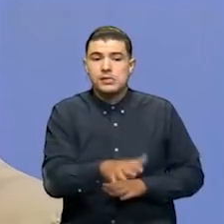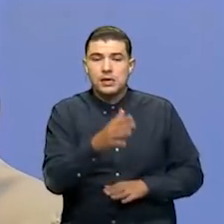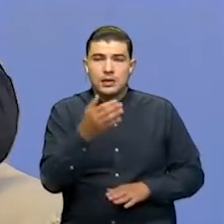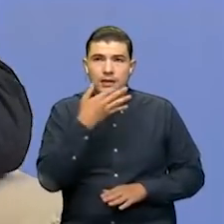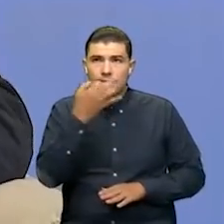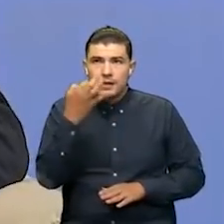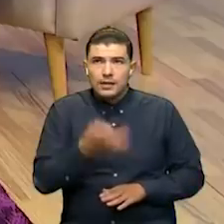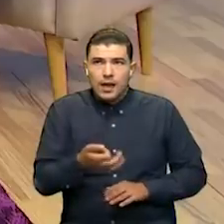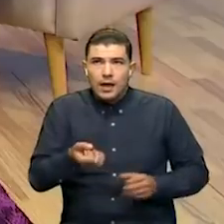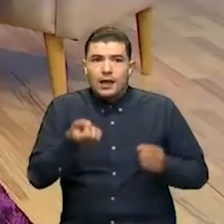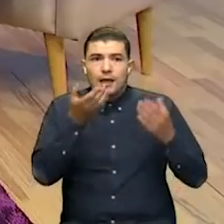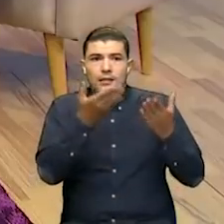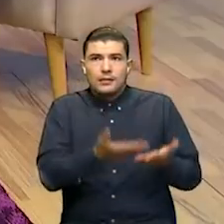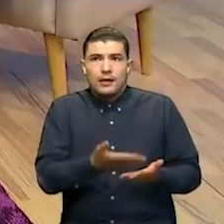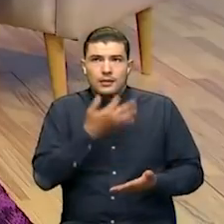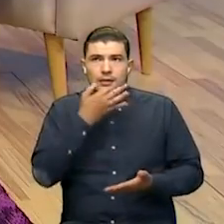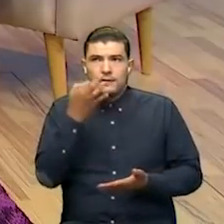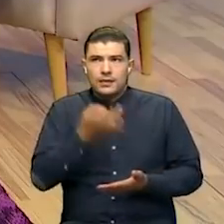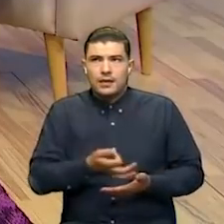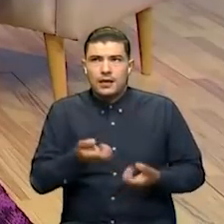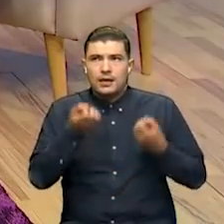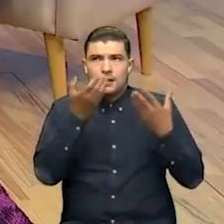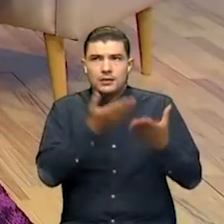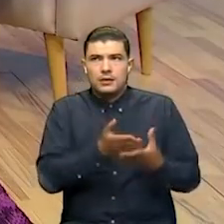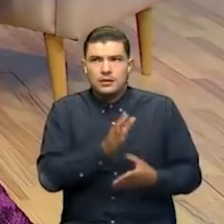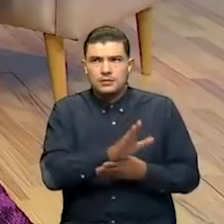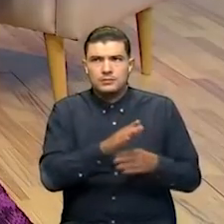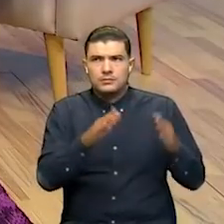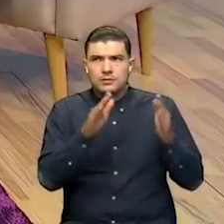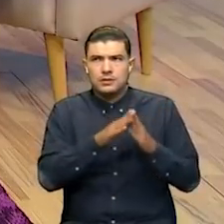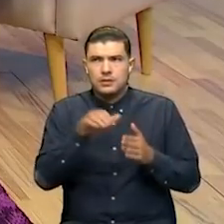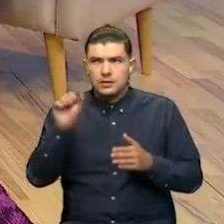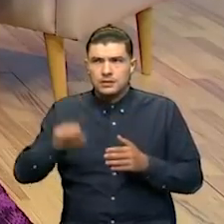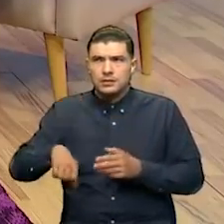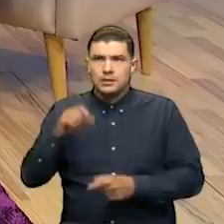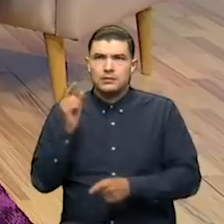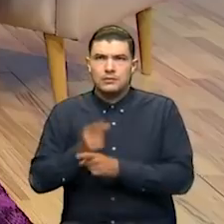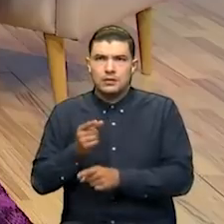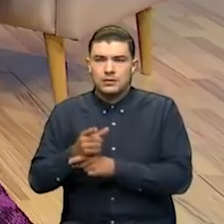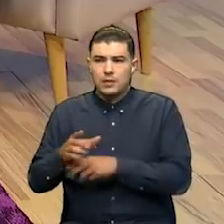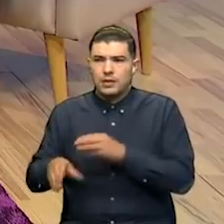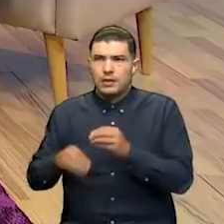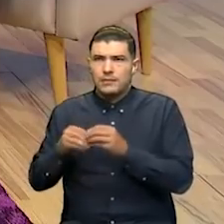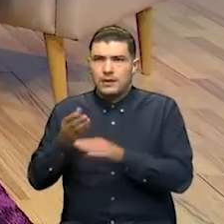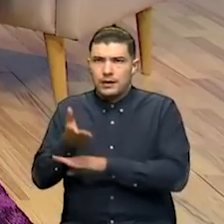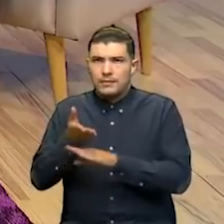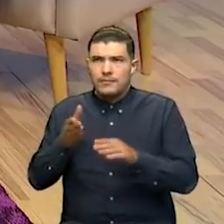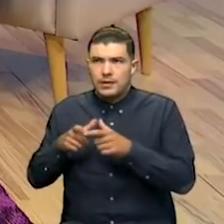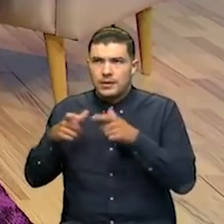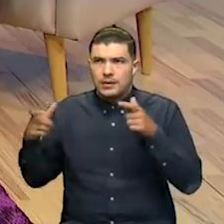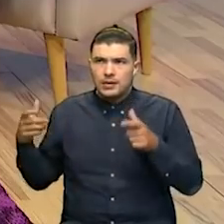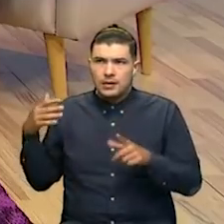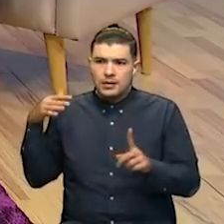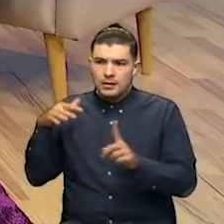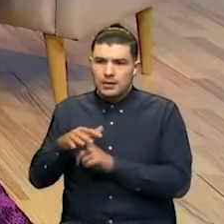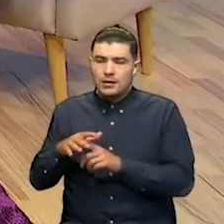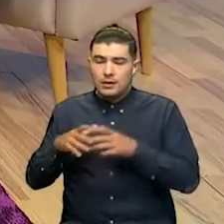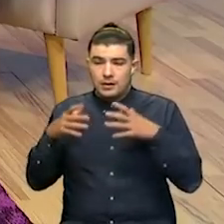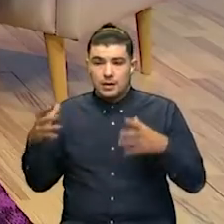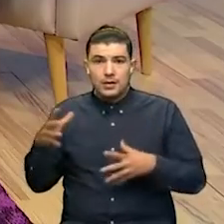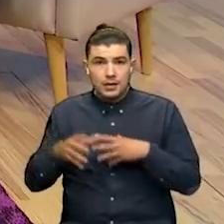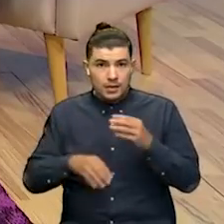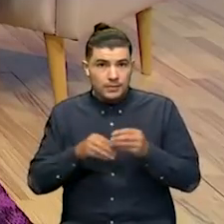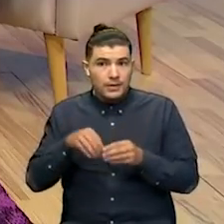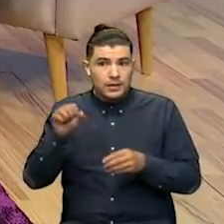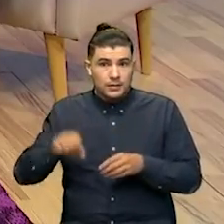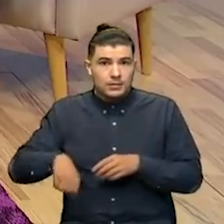ella fallezca, los hermanos entrarían a reclamar y reclamarían encima lo de la lesión enorme. Exactamente. Bueno, ahí está la solución,